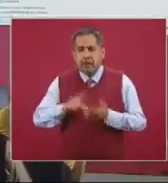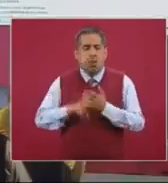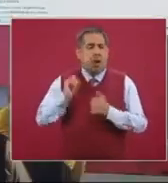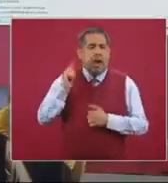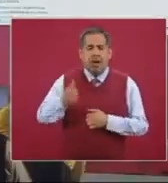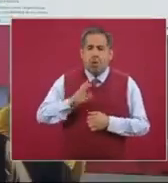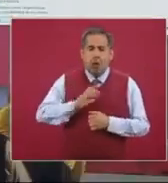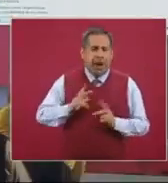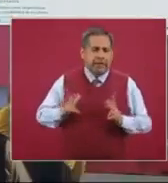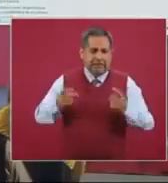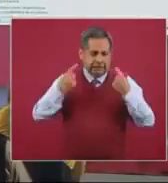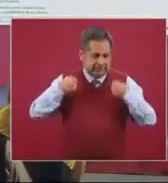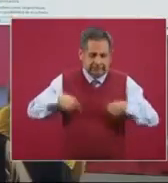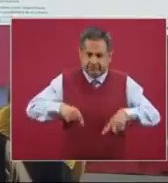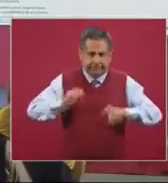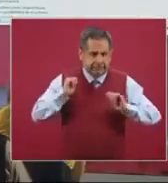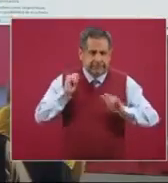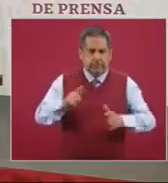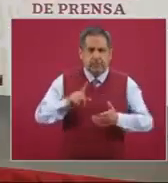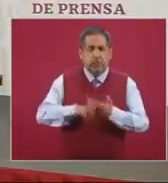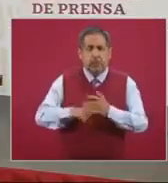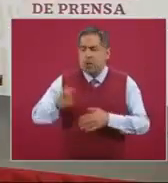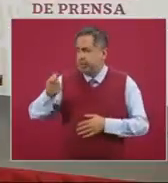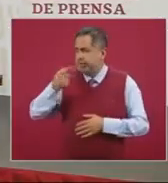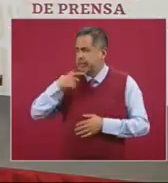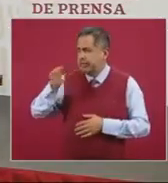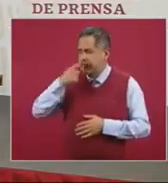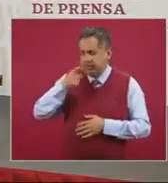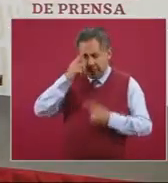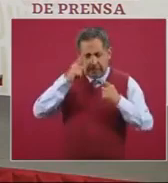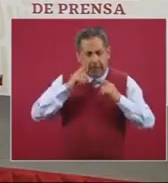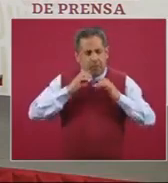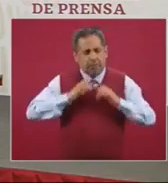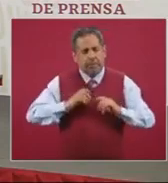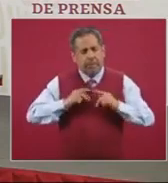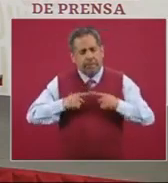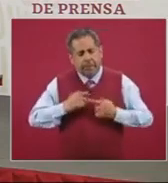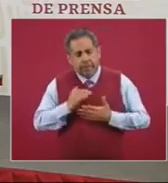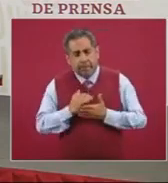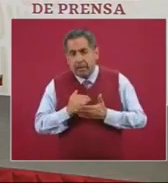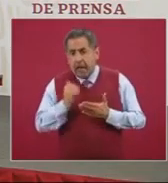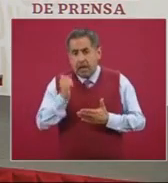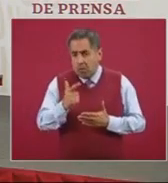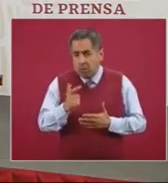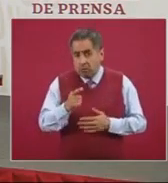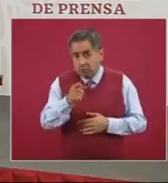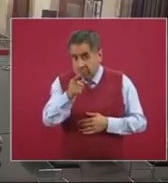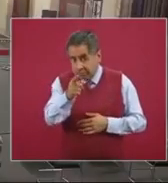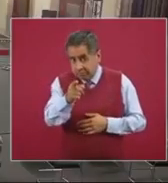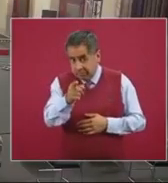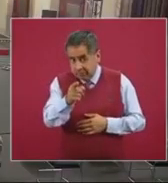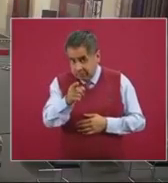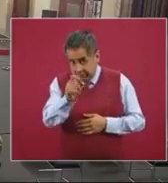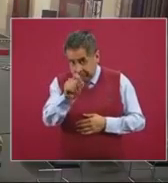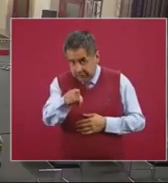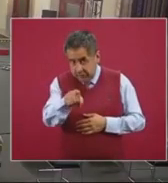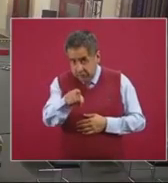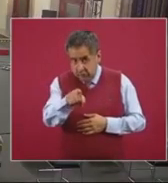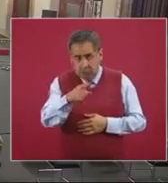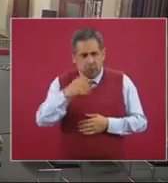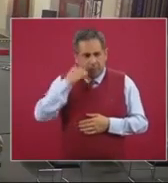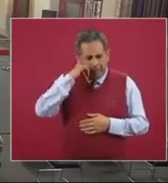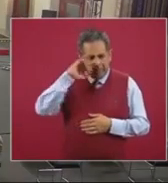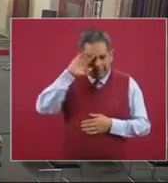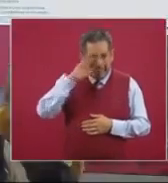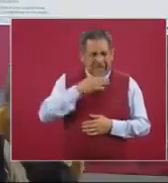de cáncer, o algún medicamento les causa inmunosupresión. Si usted está en una situación como esa y presenta fiebre,